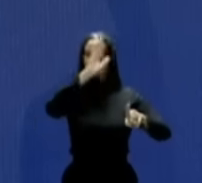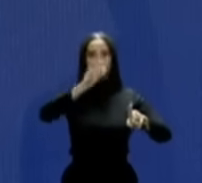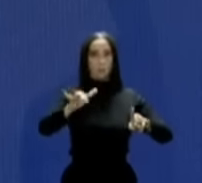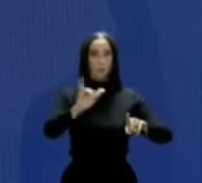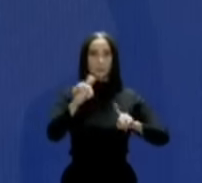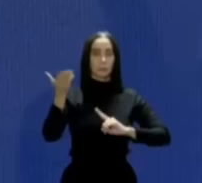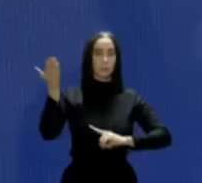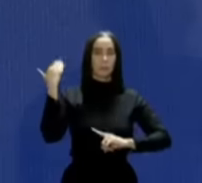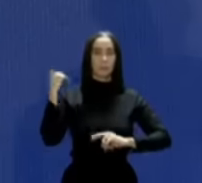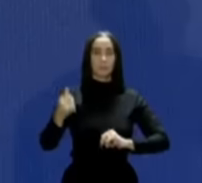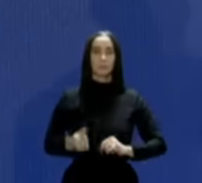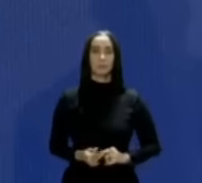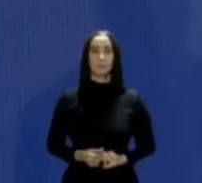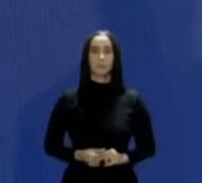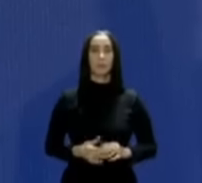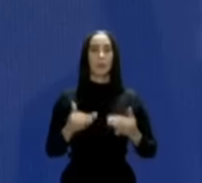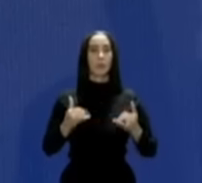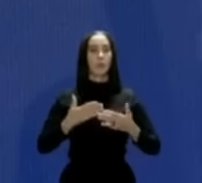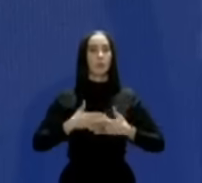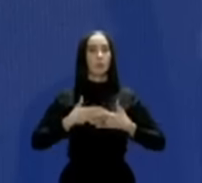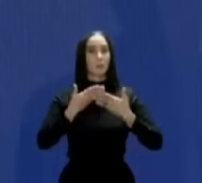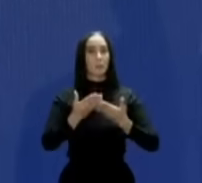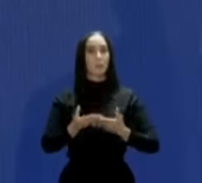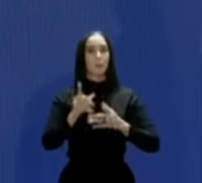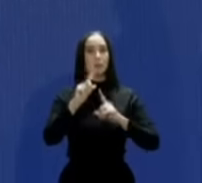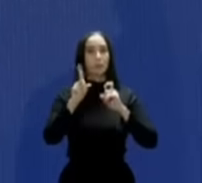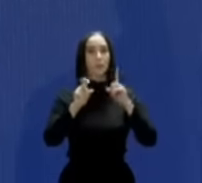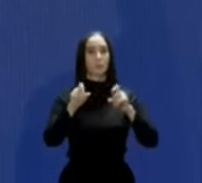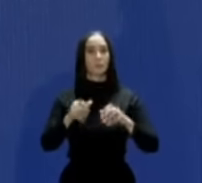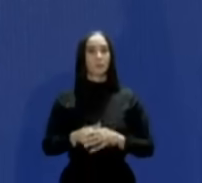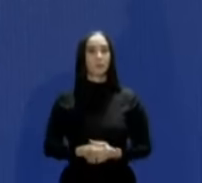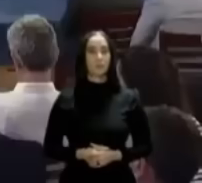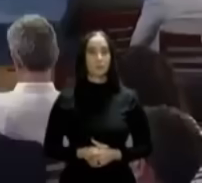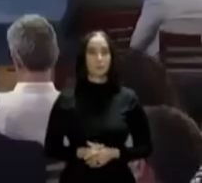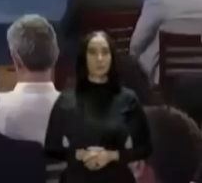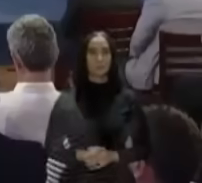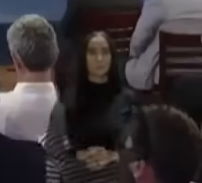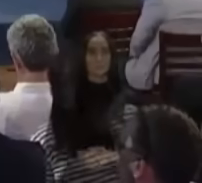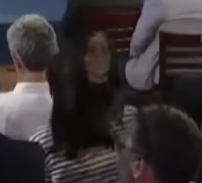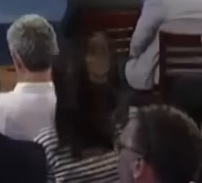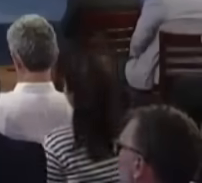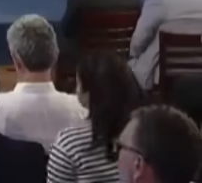misma. Estamos ahora dispuestos a tomar preguntas.